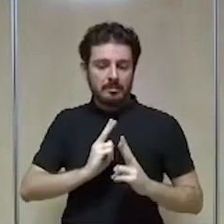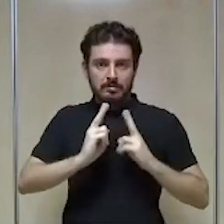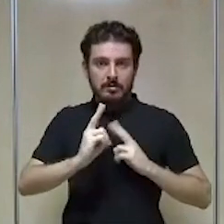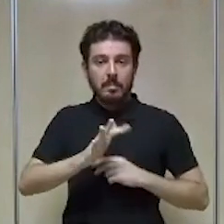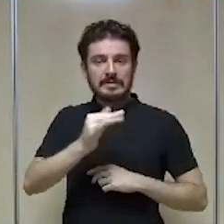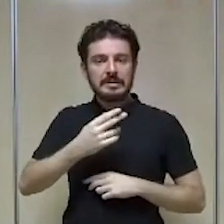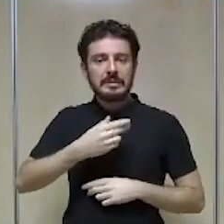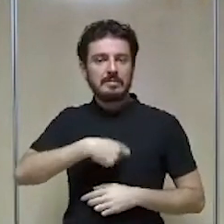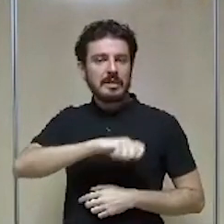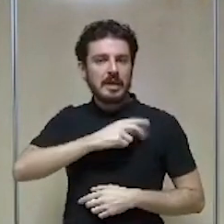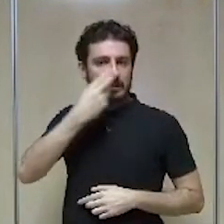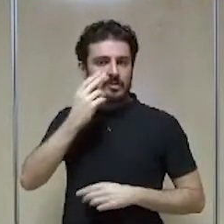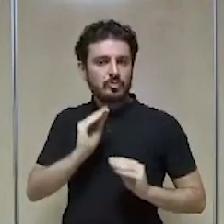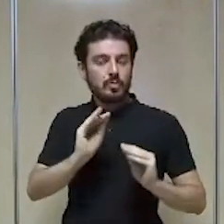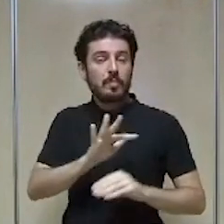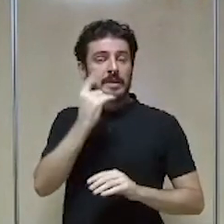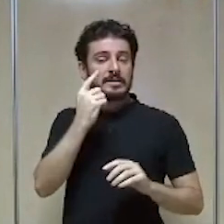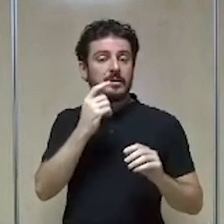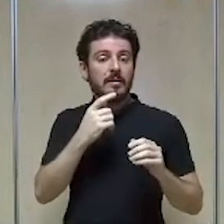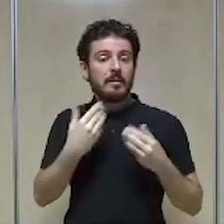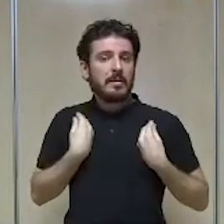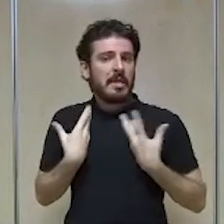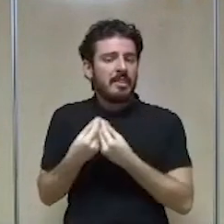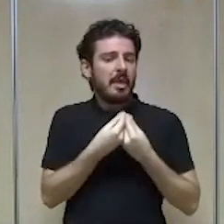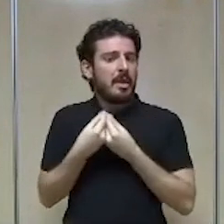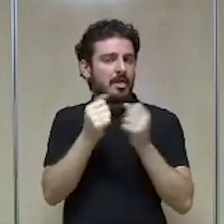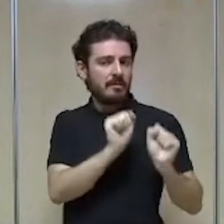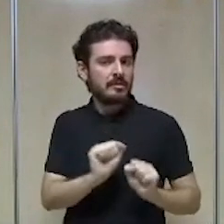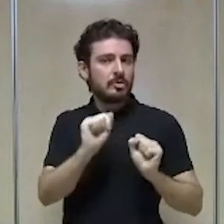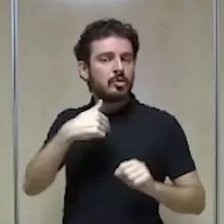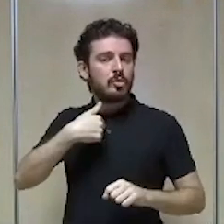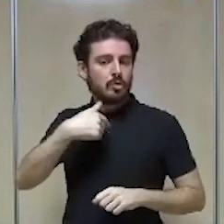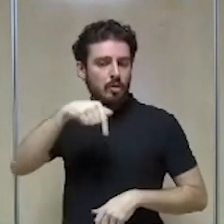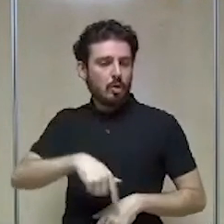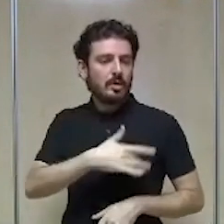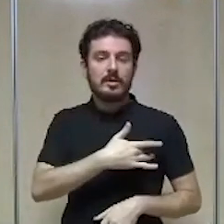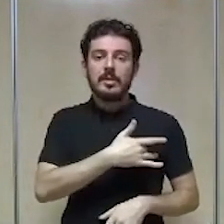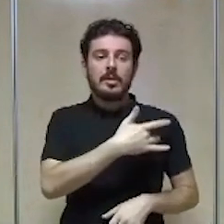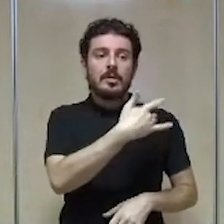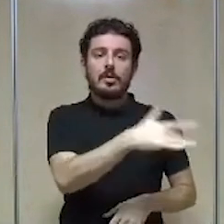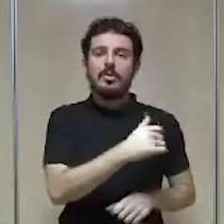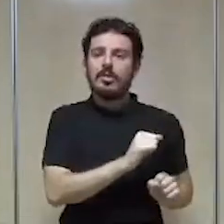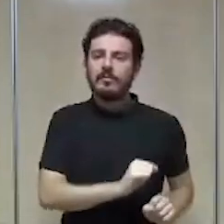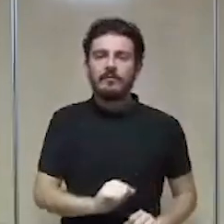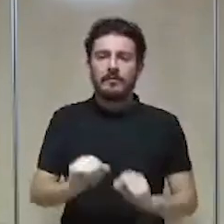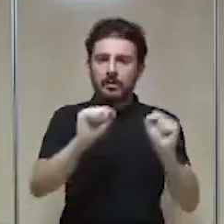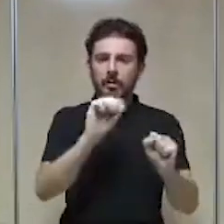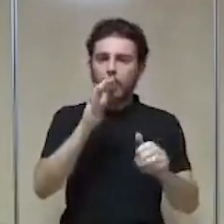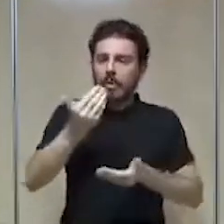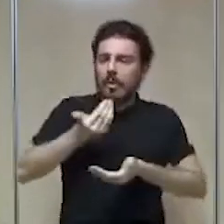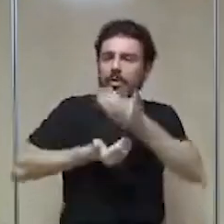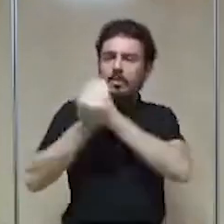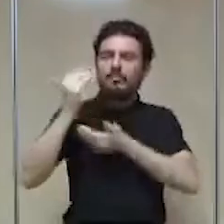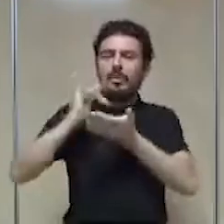España, en defensa de la convivencia entre españoles, defiendo hoy la amnistía en Cataluña por los hechos acaecidos en la década de la República.